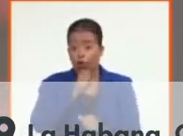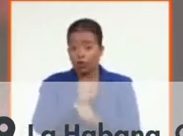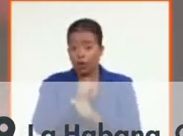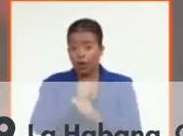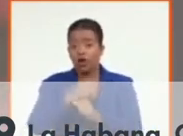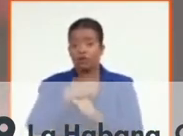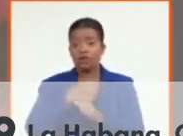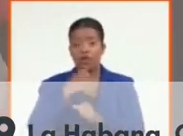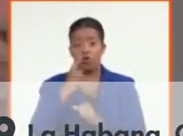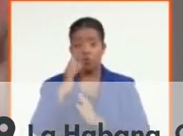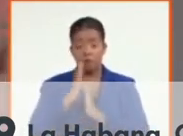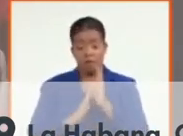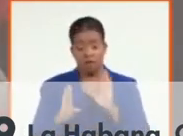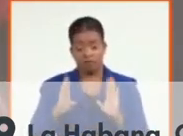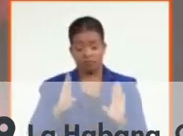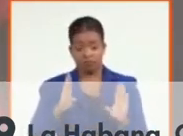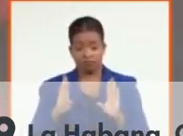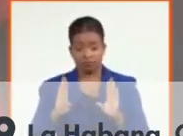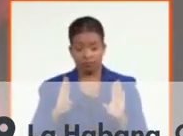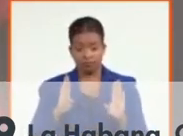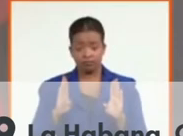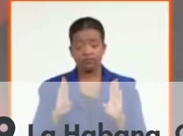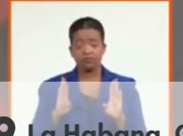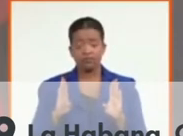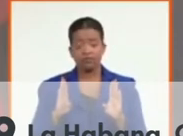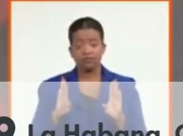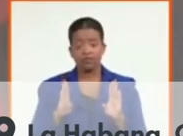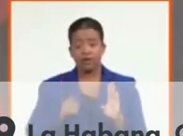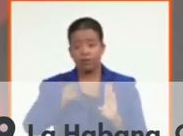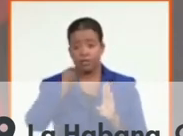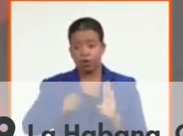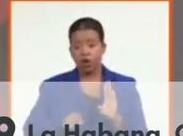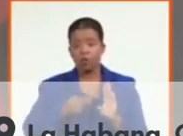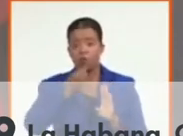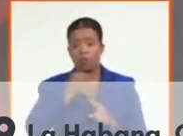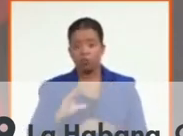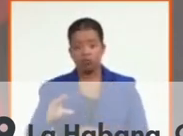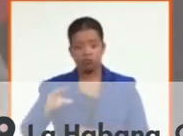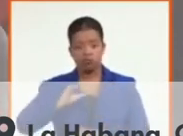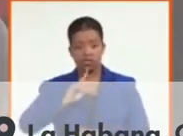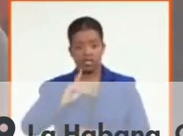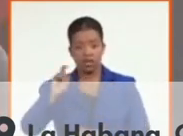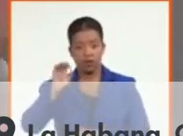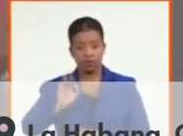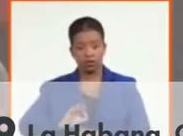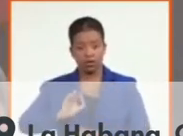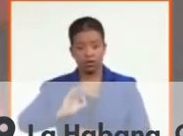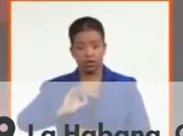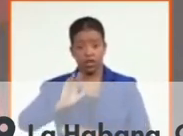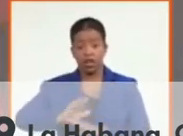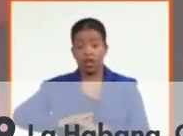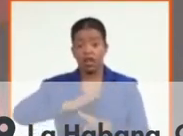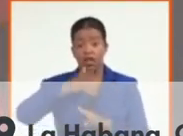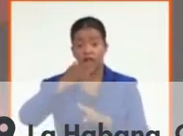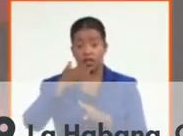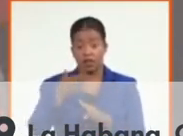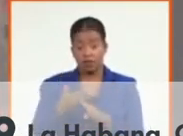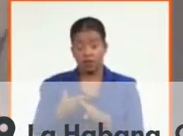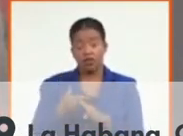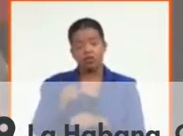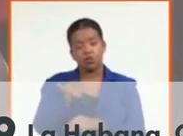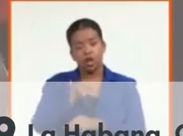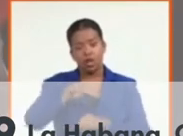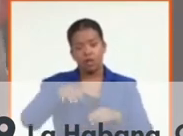de manera consecutiva o no a cobrar el 100% del salario y en el caso específico del sector empresarial